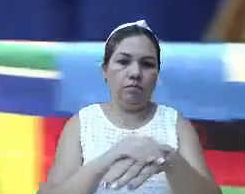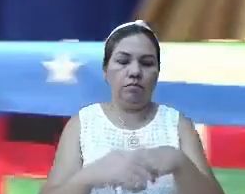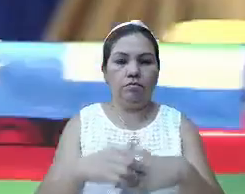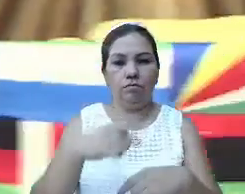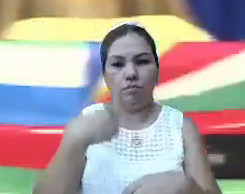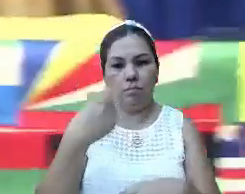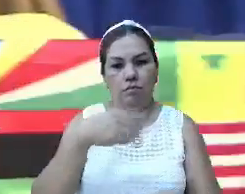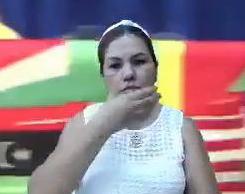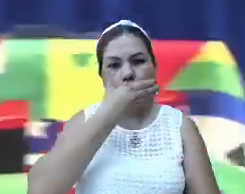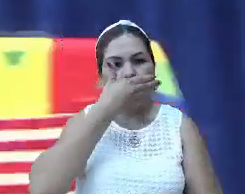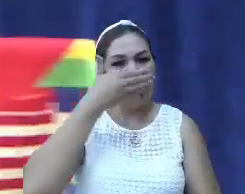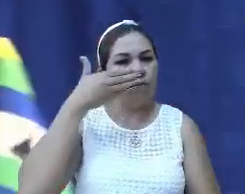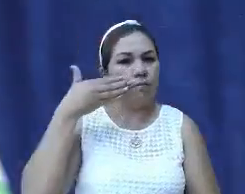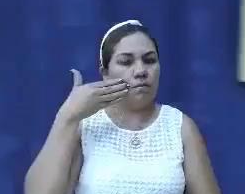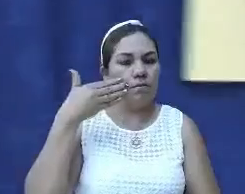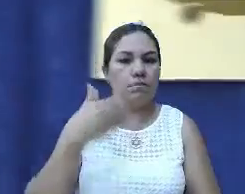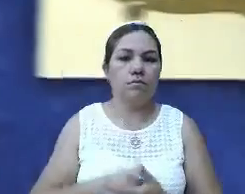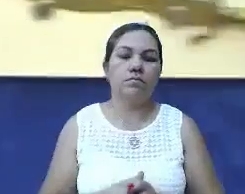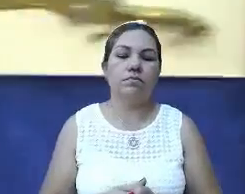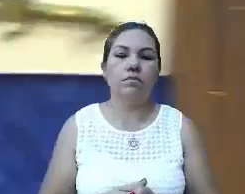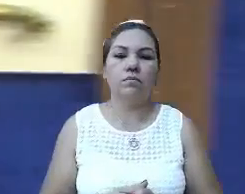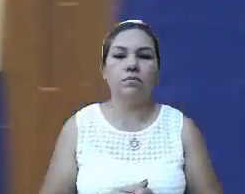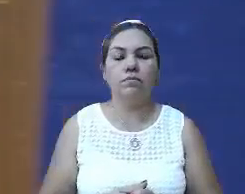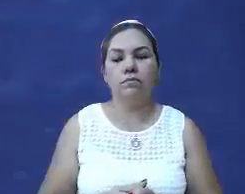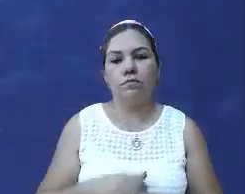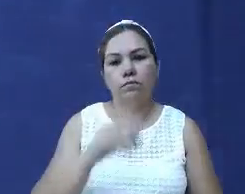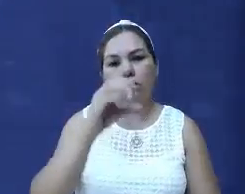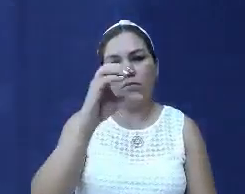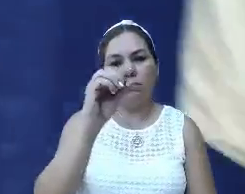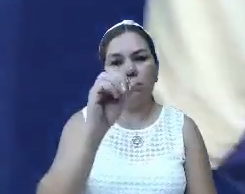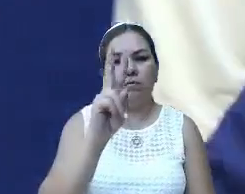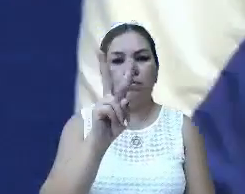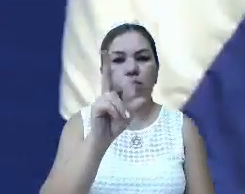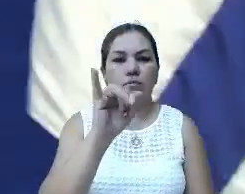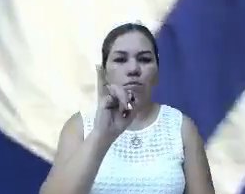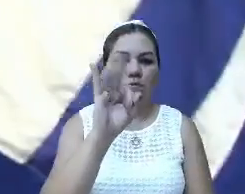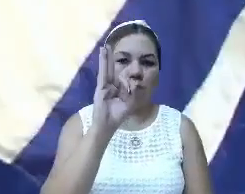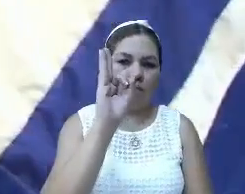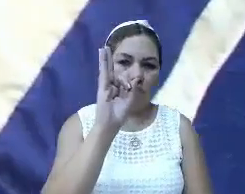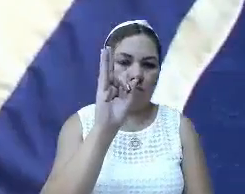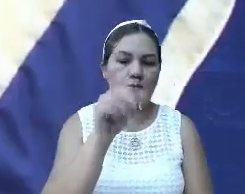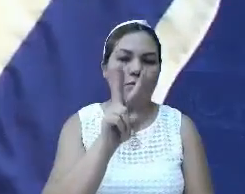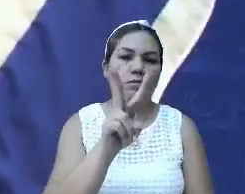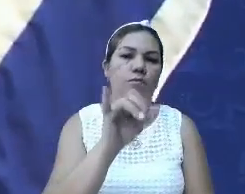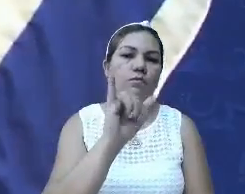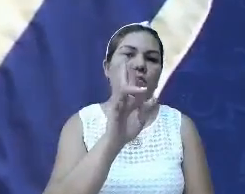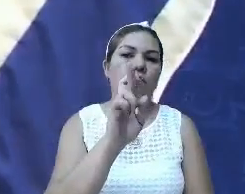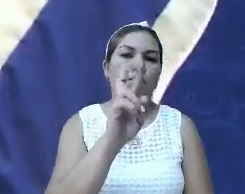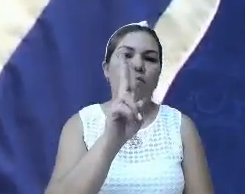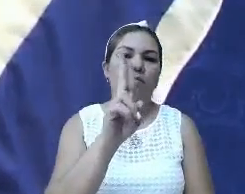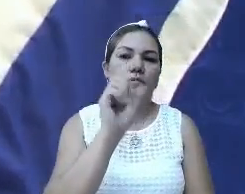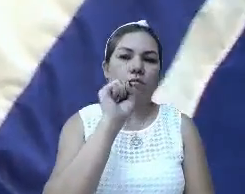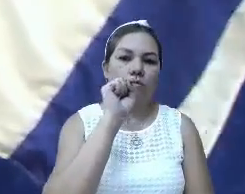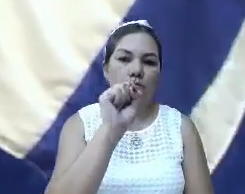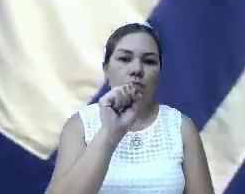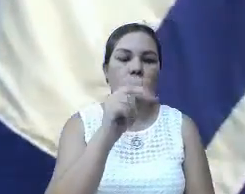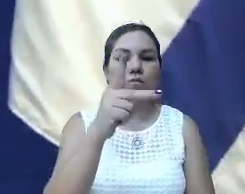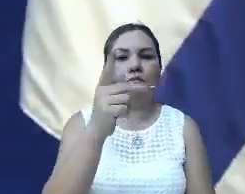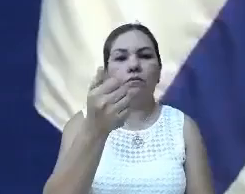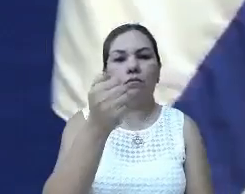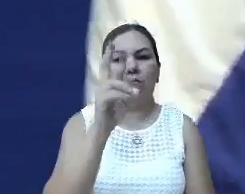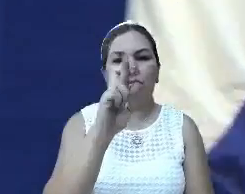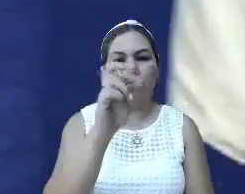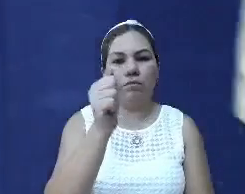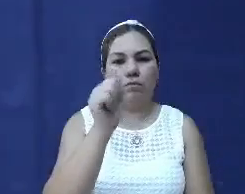mascarilla. ¿Por qué? Porque el COVID es, diga conmigo, un virus parásito que se te pega por la mano, por la